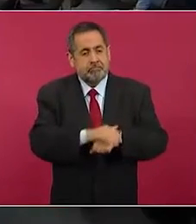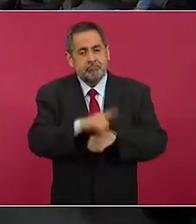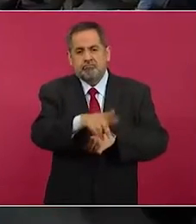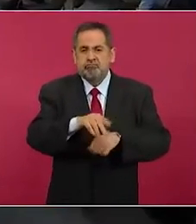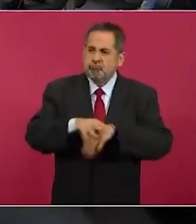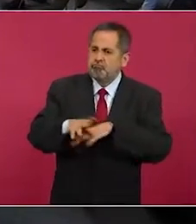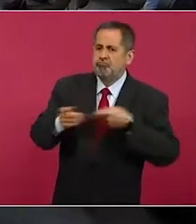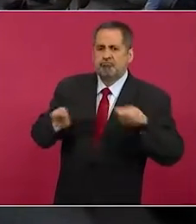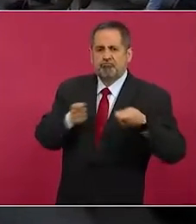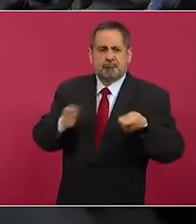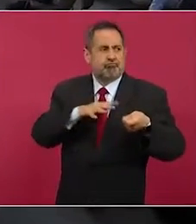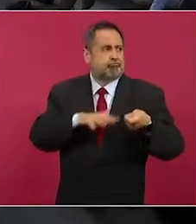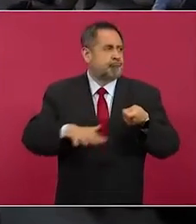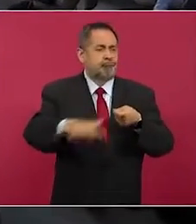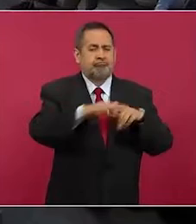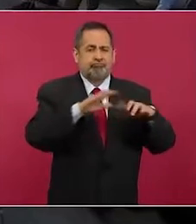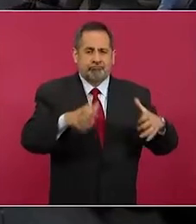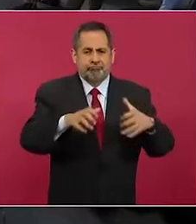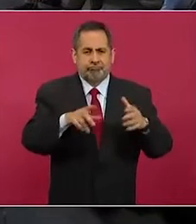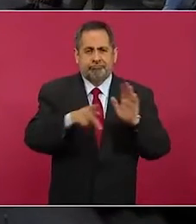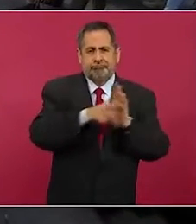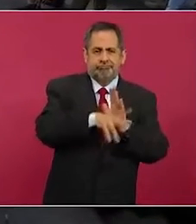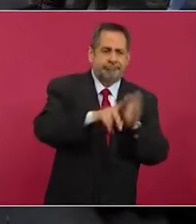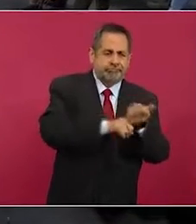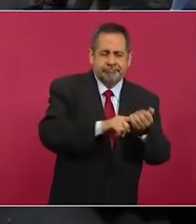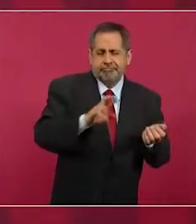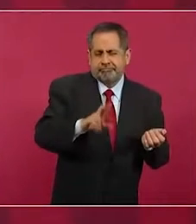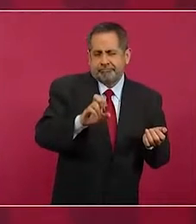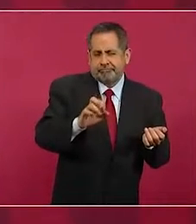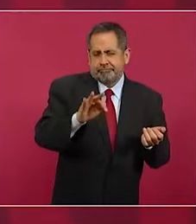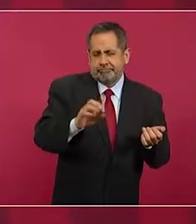mucha influencia en el Reforma,